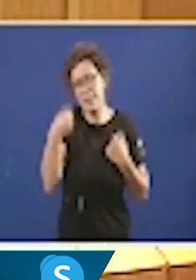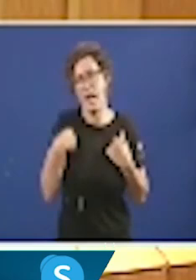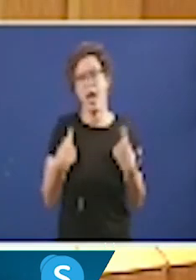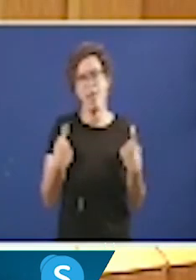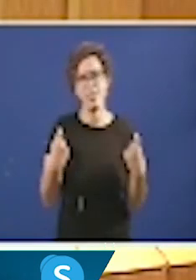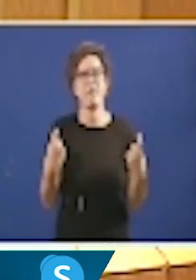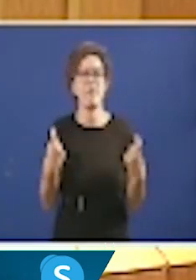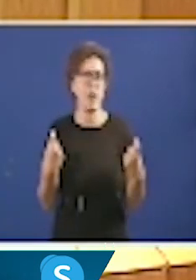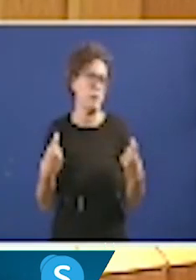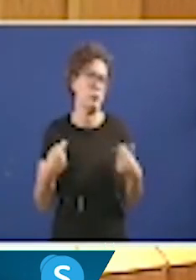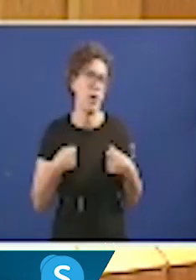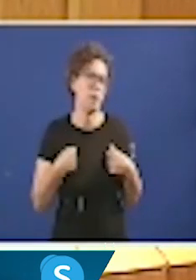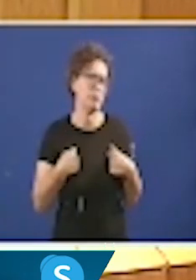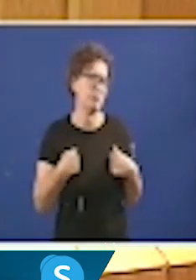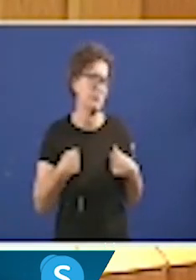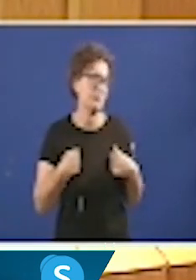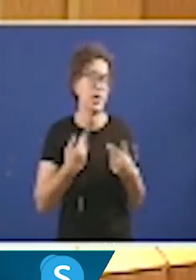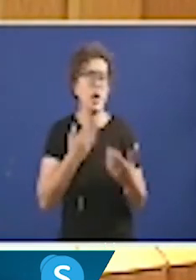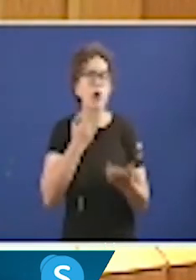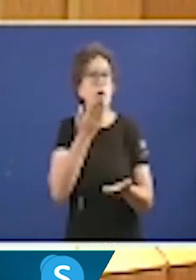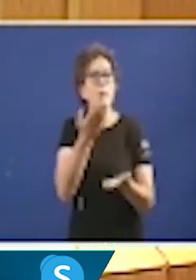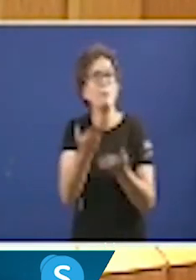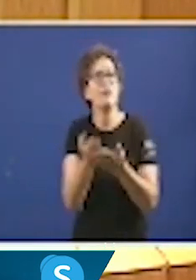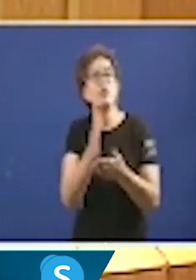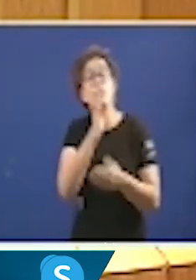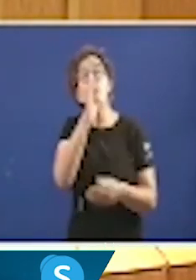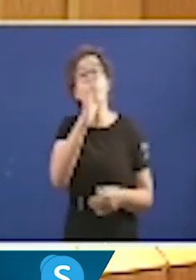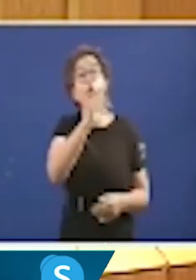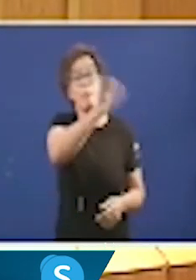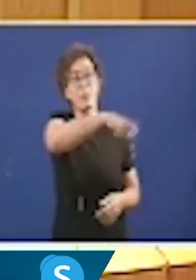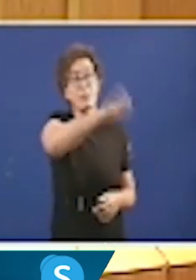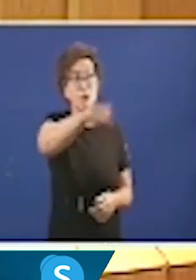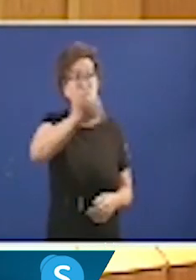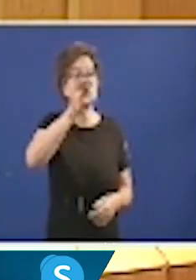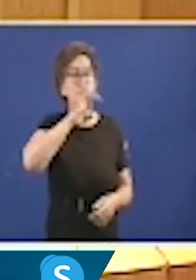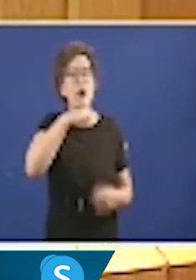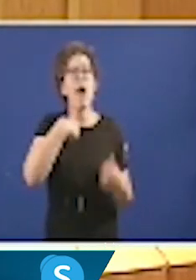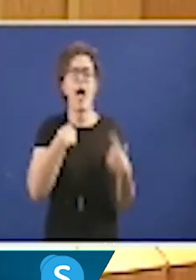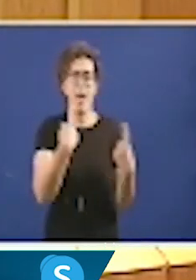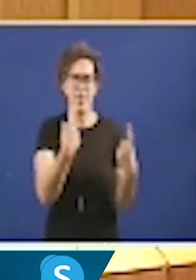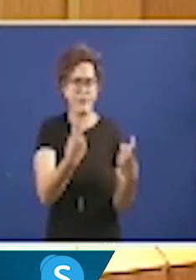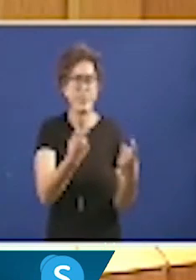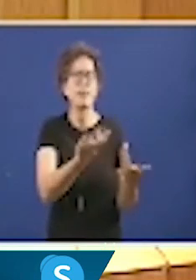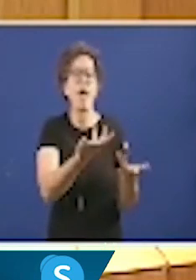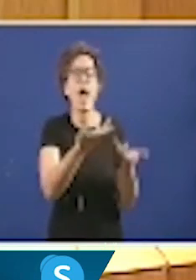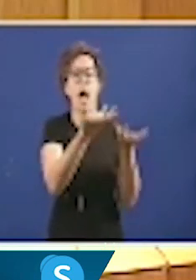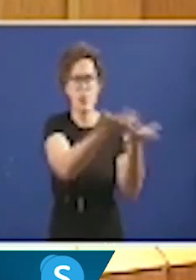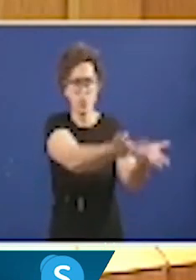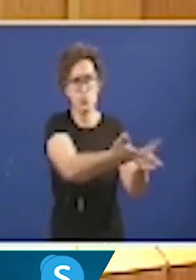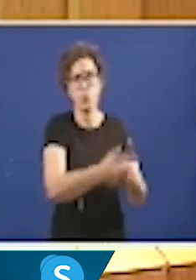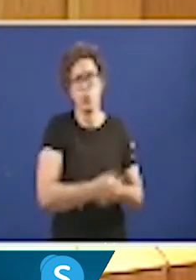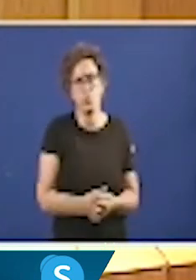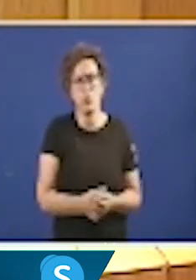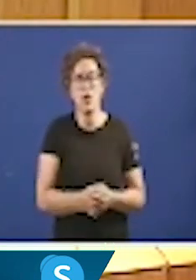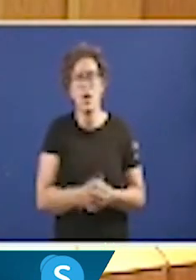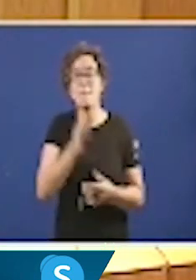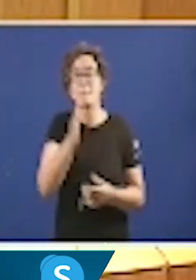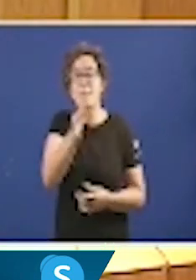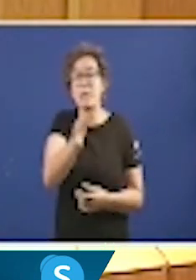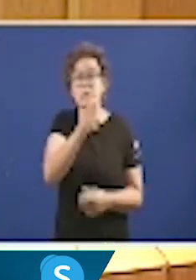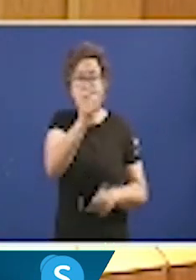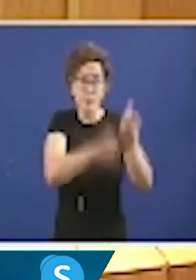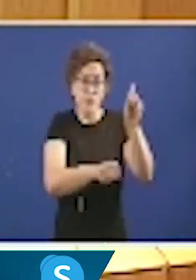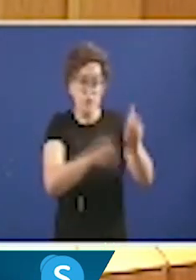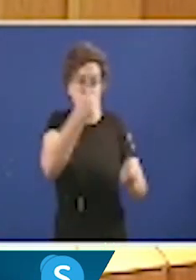conseguir la Junta de Galicia, se estrella, pero se estrella quedando en el peor resultado. Lo hizo Abel Caballero y ahora lo hace